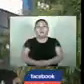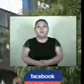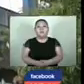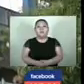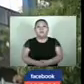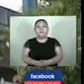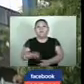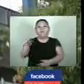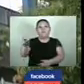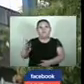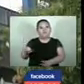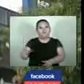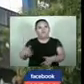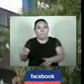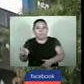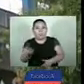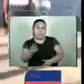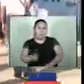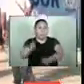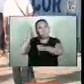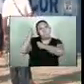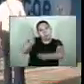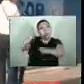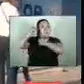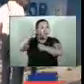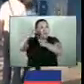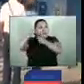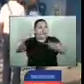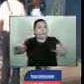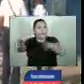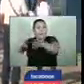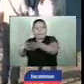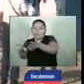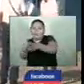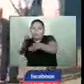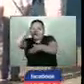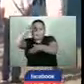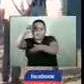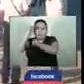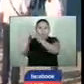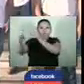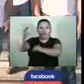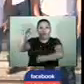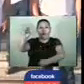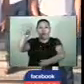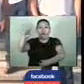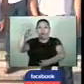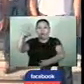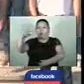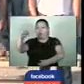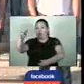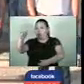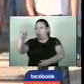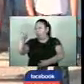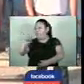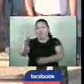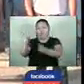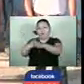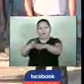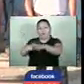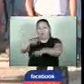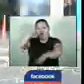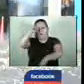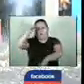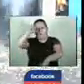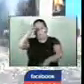Así se manifestaron miembros del Sindicato de Trabajadores de la Corte de Cuentas, inconformes por los cambios laborales